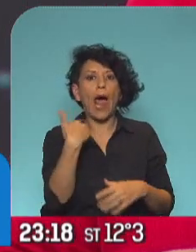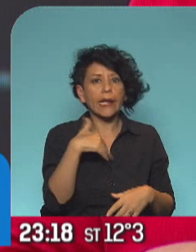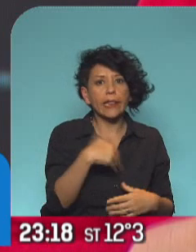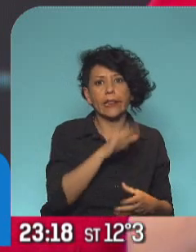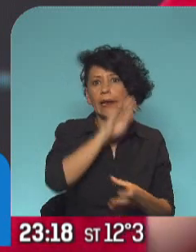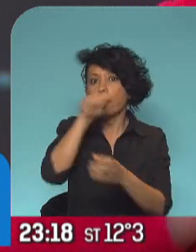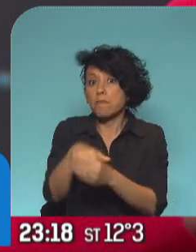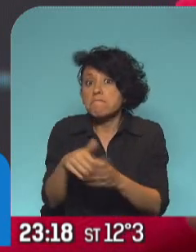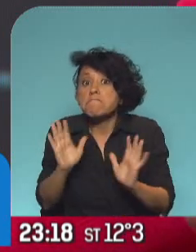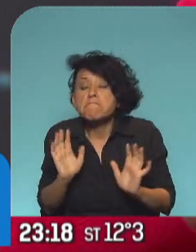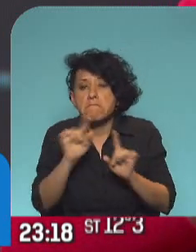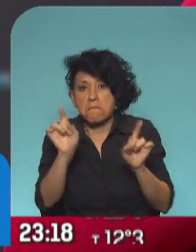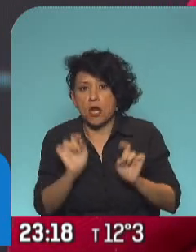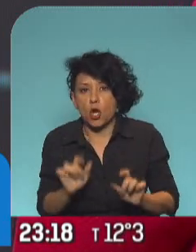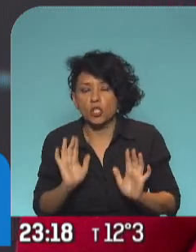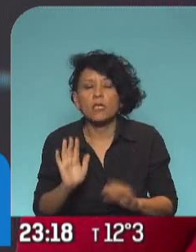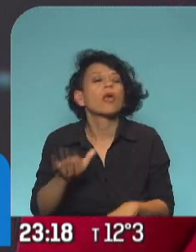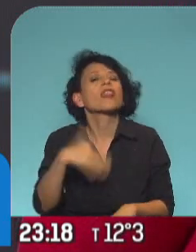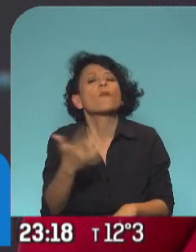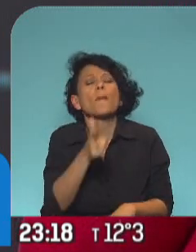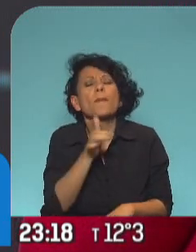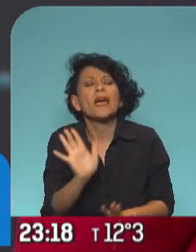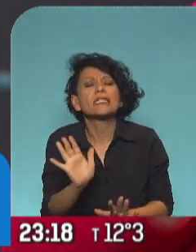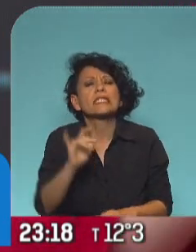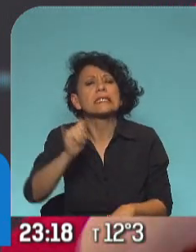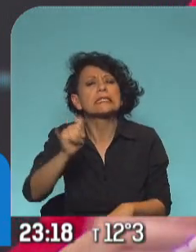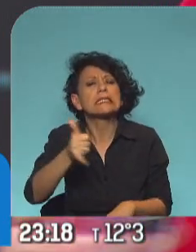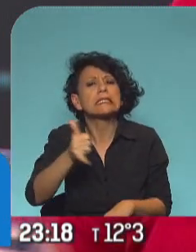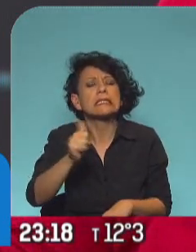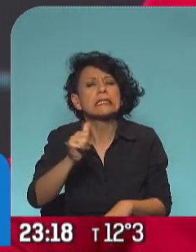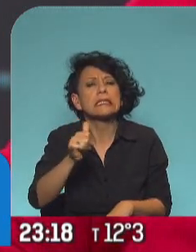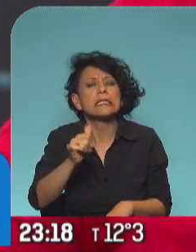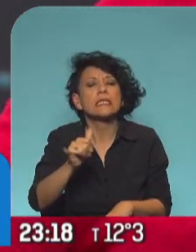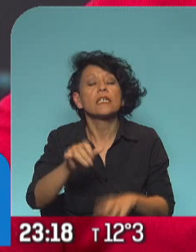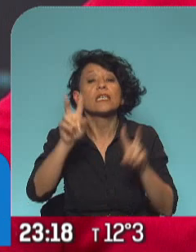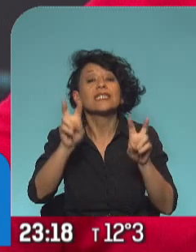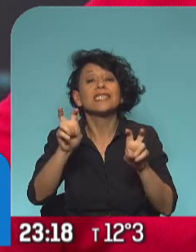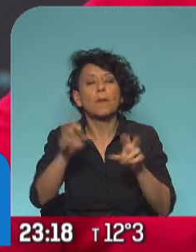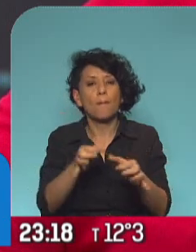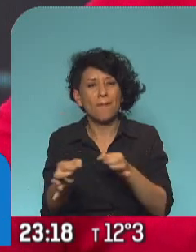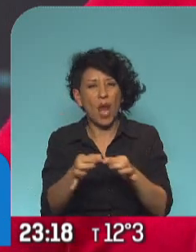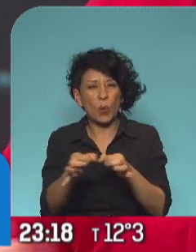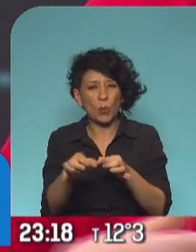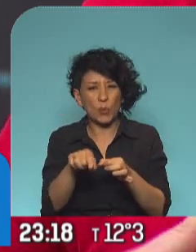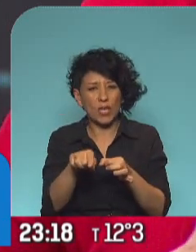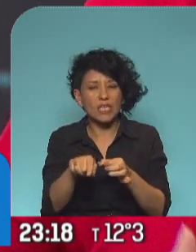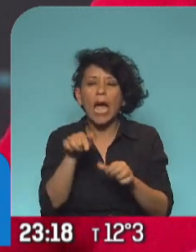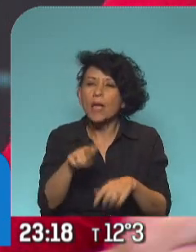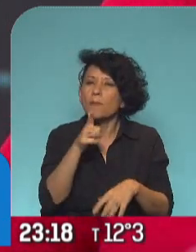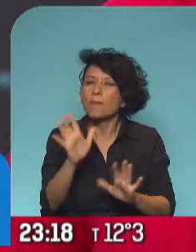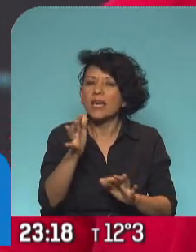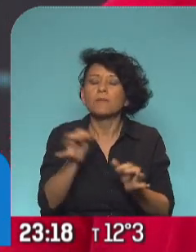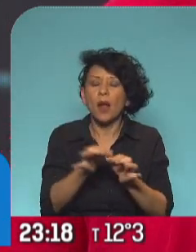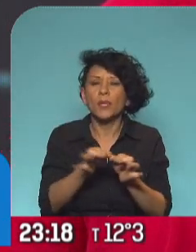sé. Y me parece que después sí apareció largado el tema Malvinas, y ahí... Creo que Macri no